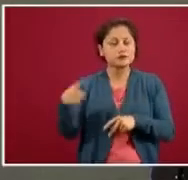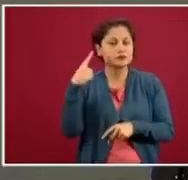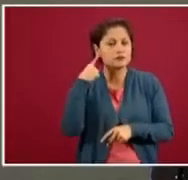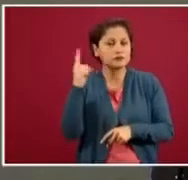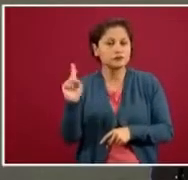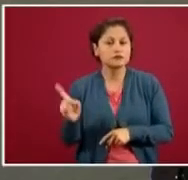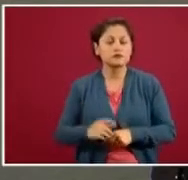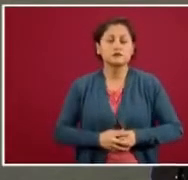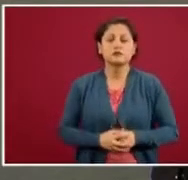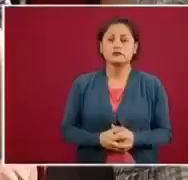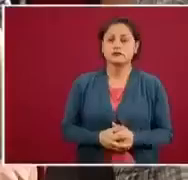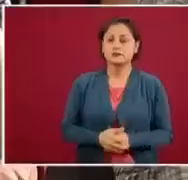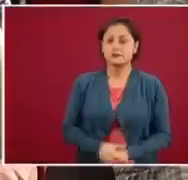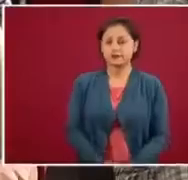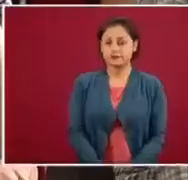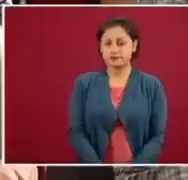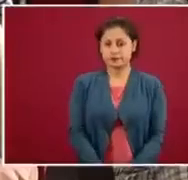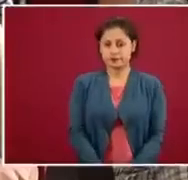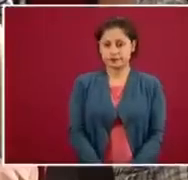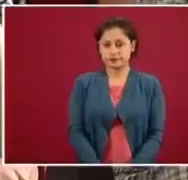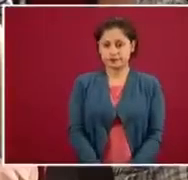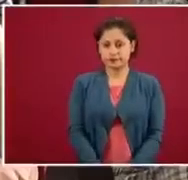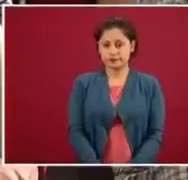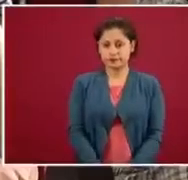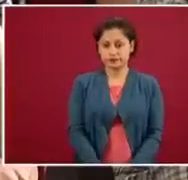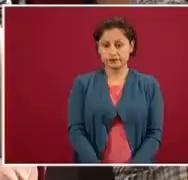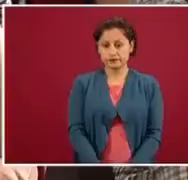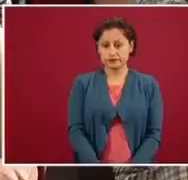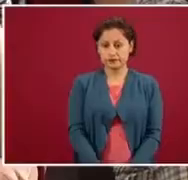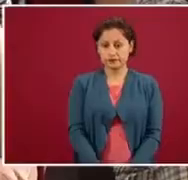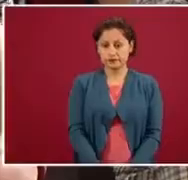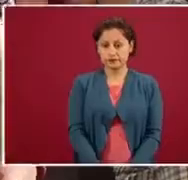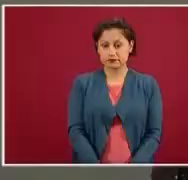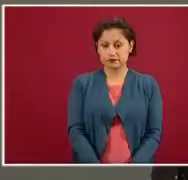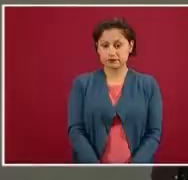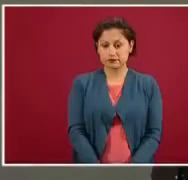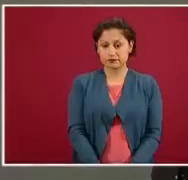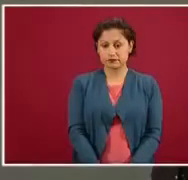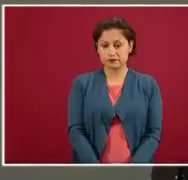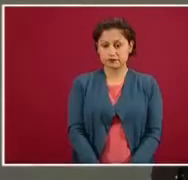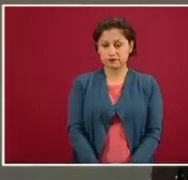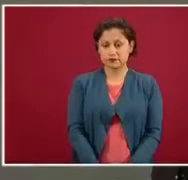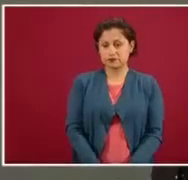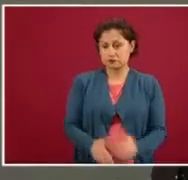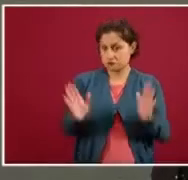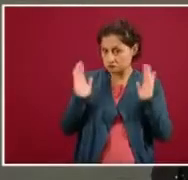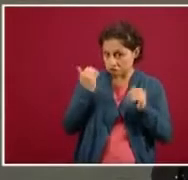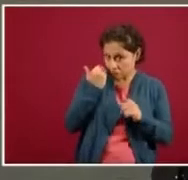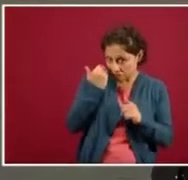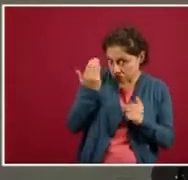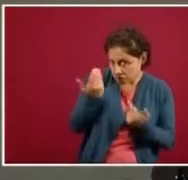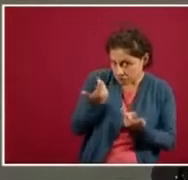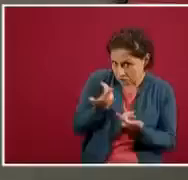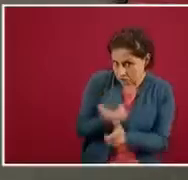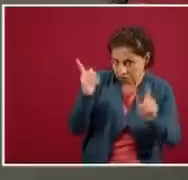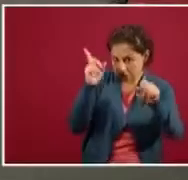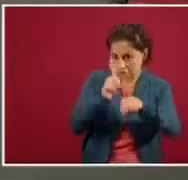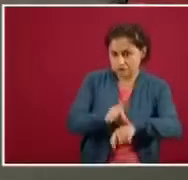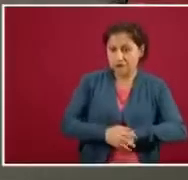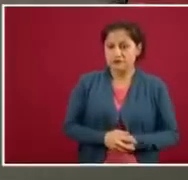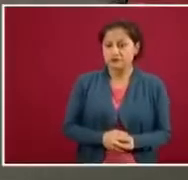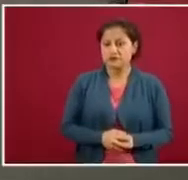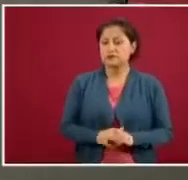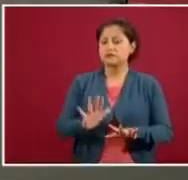¿Mande usted? ¿Podemos ver su calidad que nos lo enseñe? El día que quieran, con gusto. Por favor.